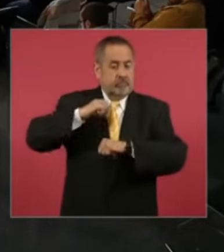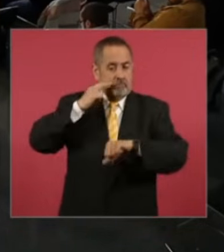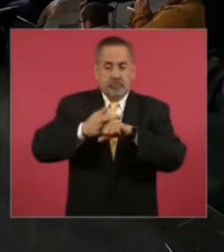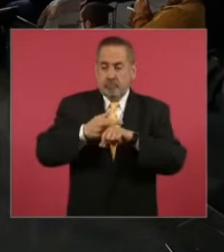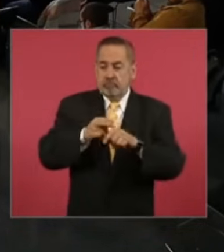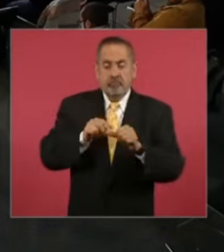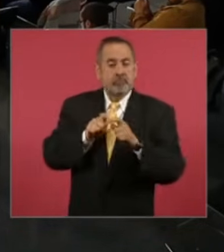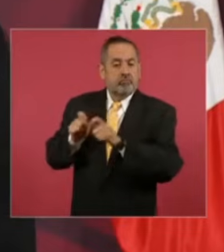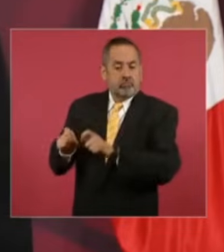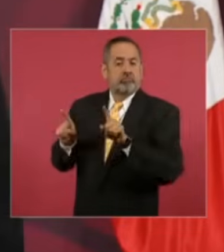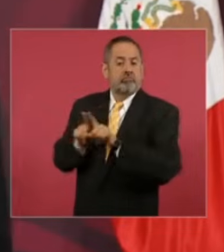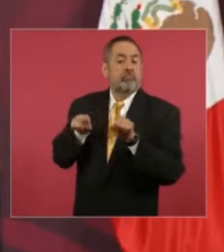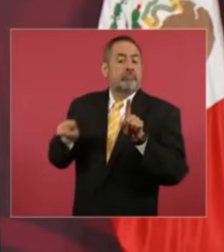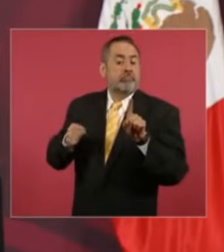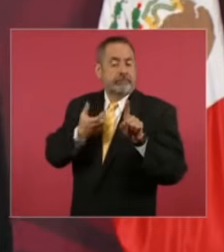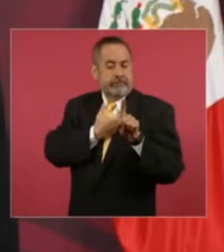general Cárdenas estuvo